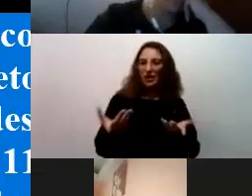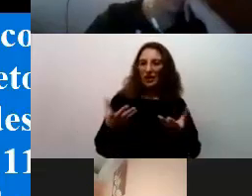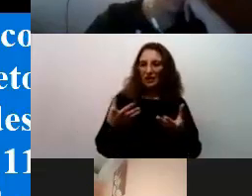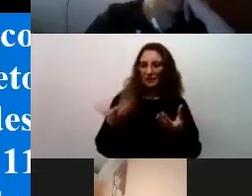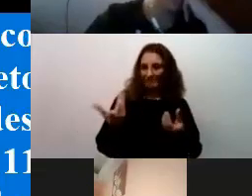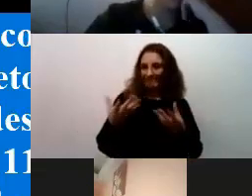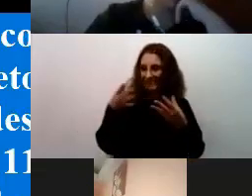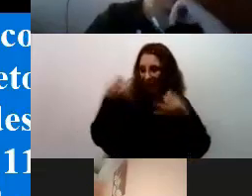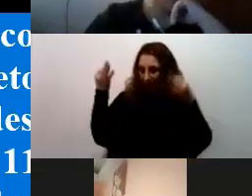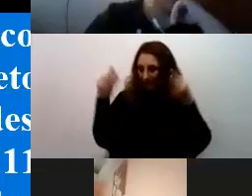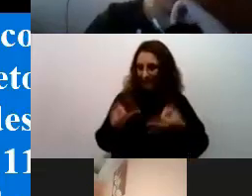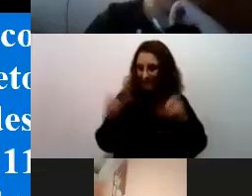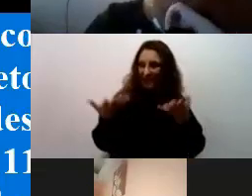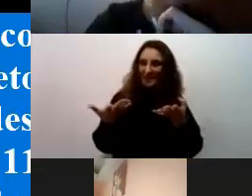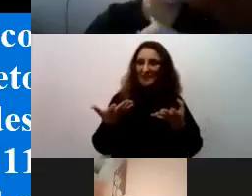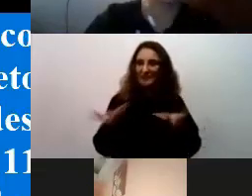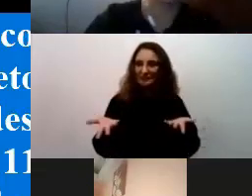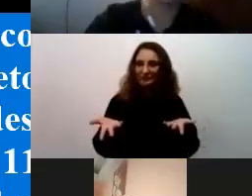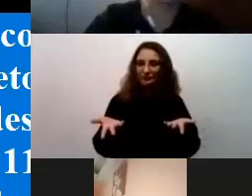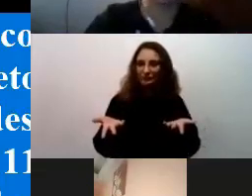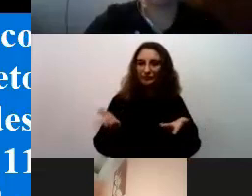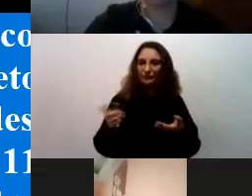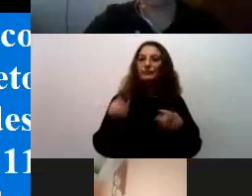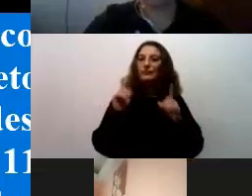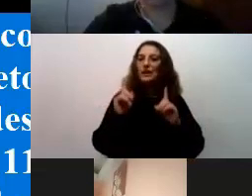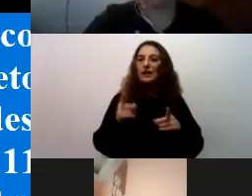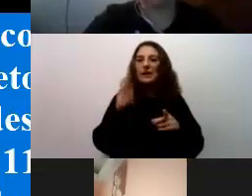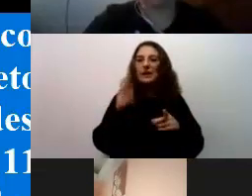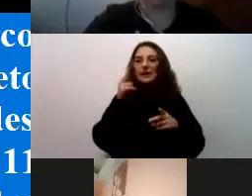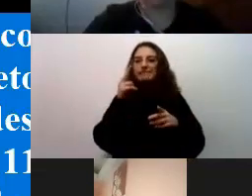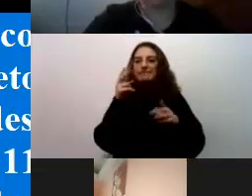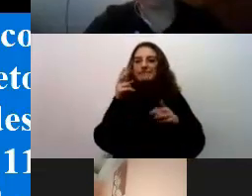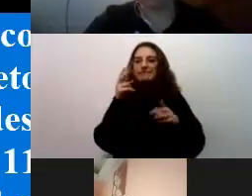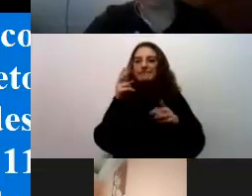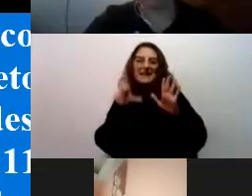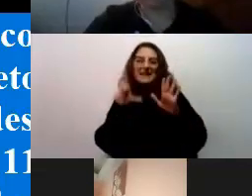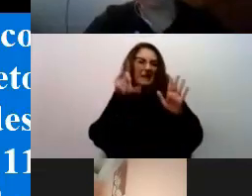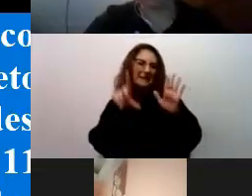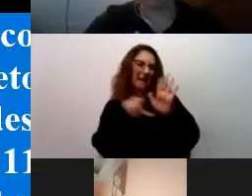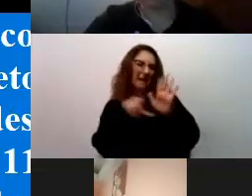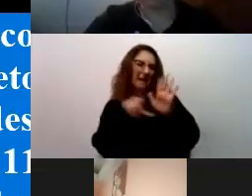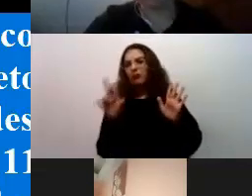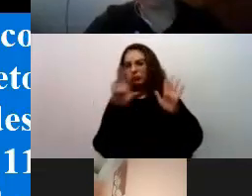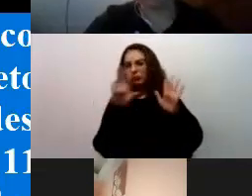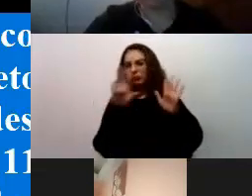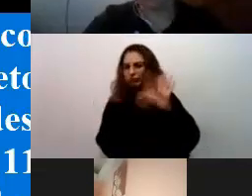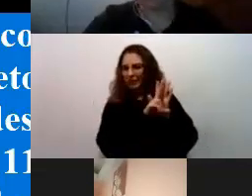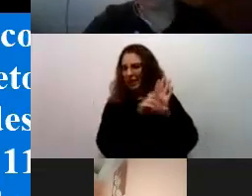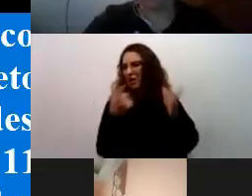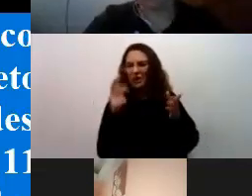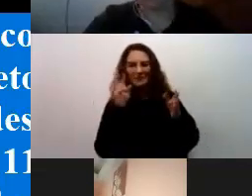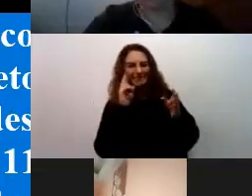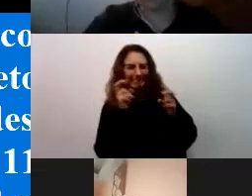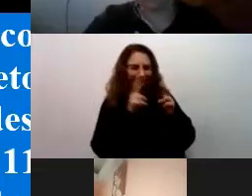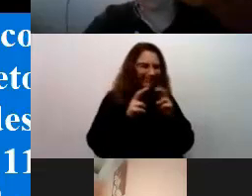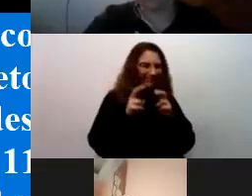Y ciertamente la disposición bajo examen no cumple tales finalidades en cuanto se pretende aplicar a los